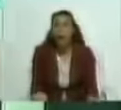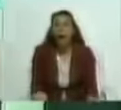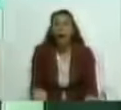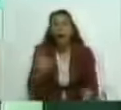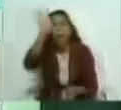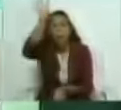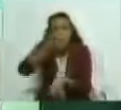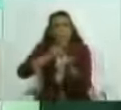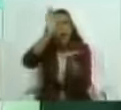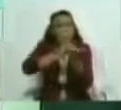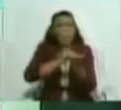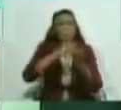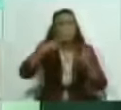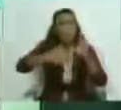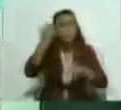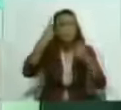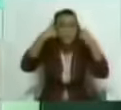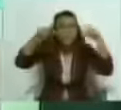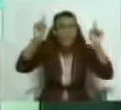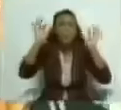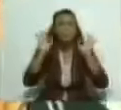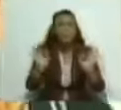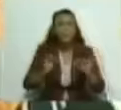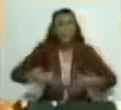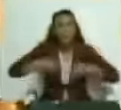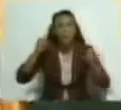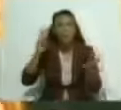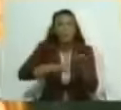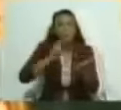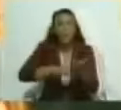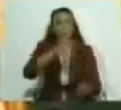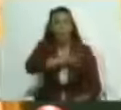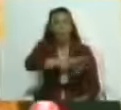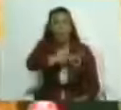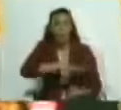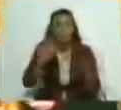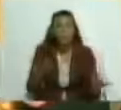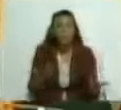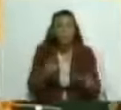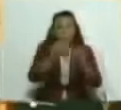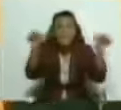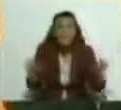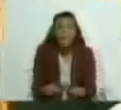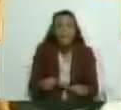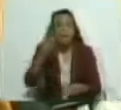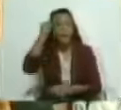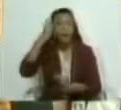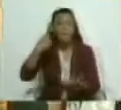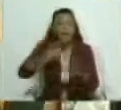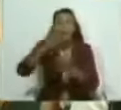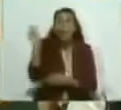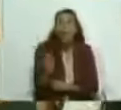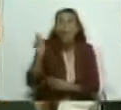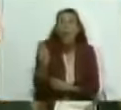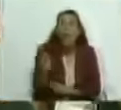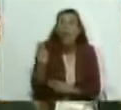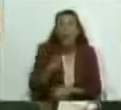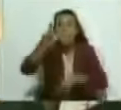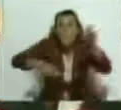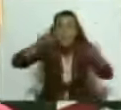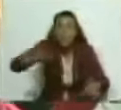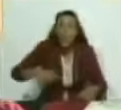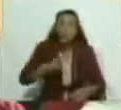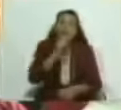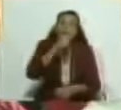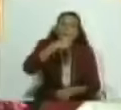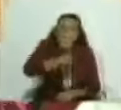los modelos exitosos. Yo creo en una seguridad social y en un sistema de pensiones soberano al estilo